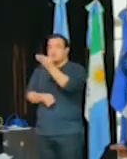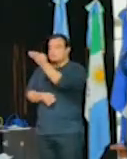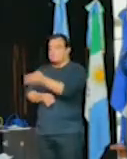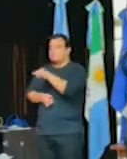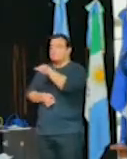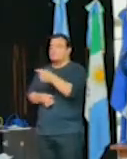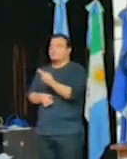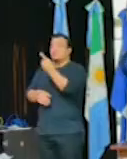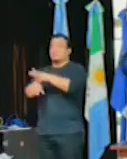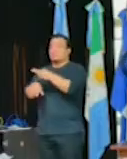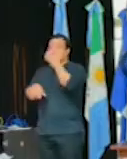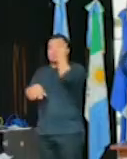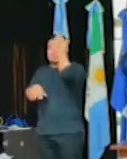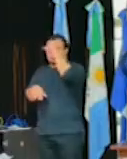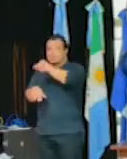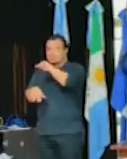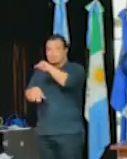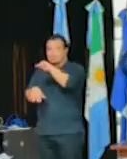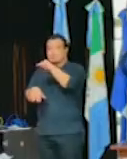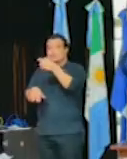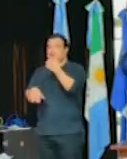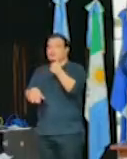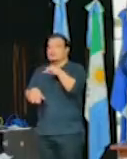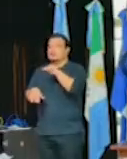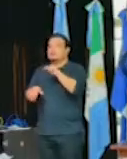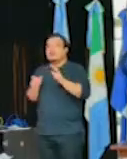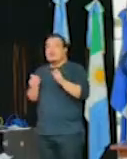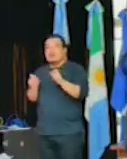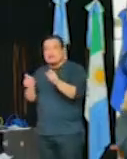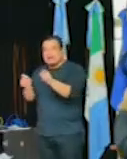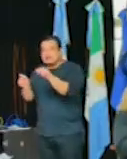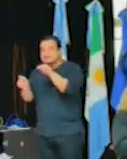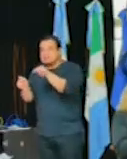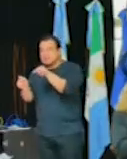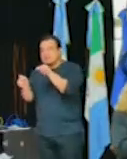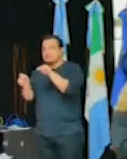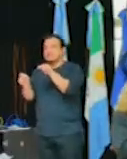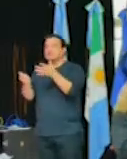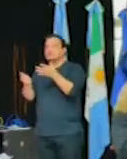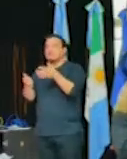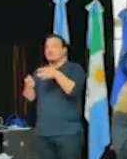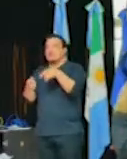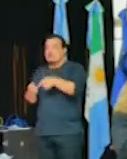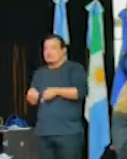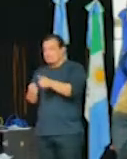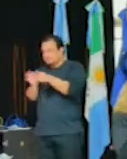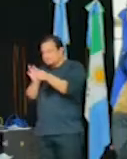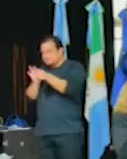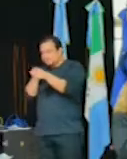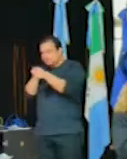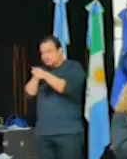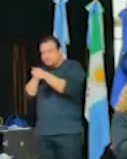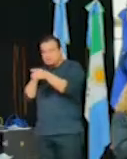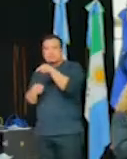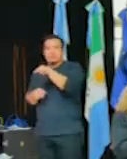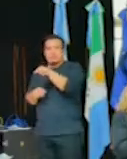Z que tenía cáncer de próstata con metástasis. En un momento recibo un hematocrito de 12